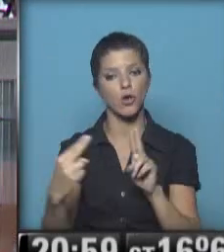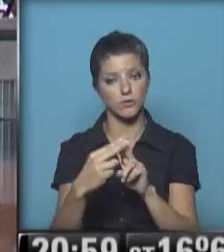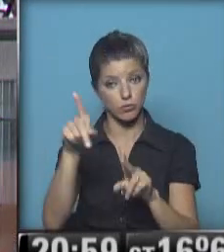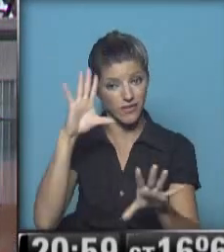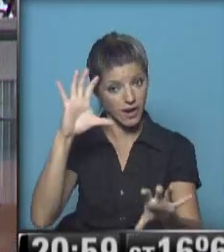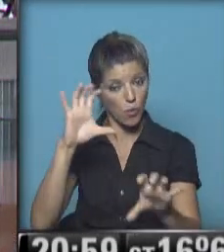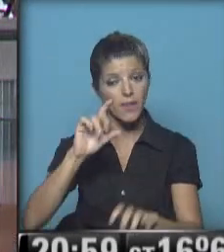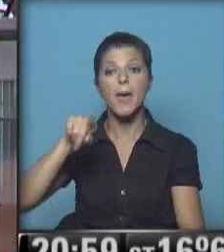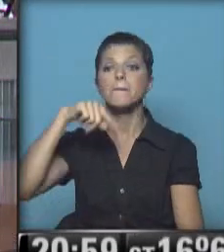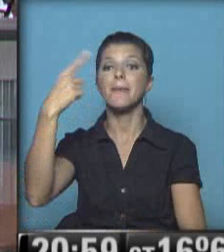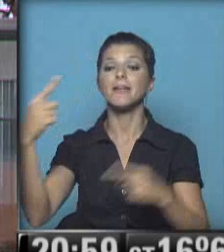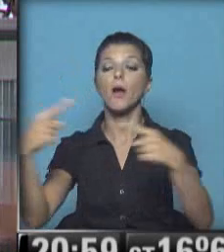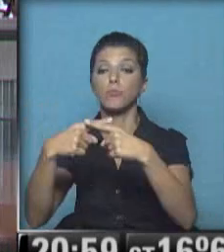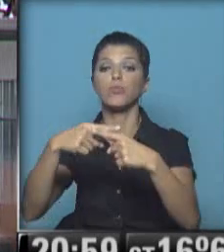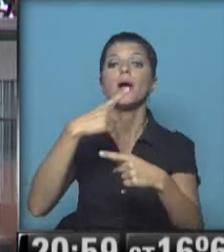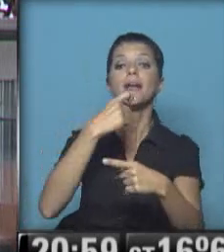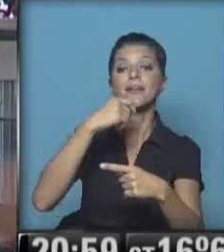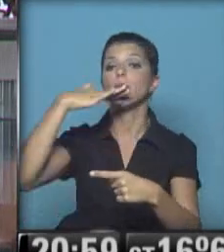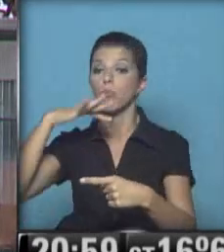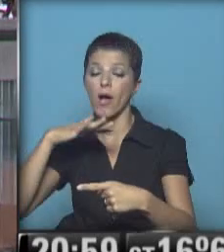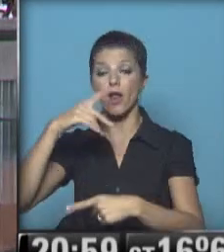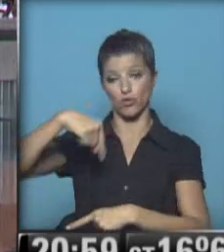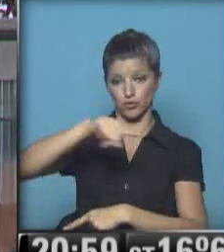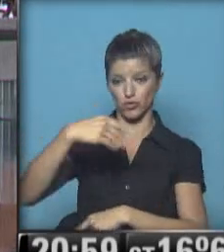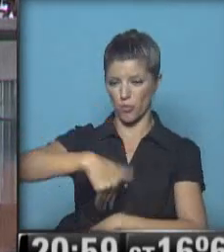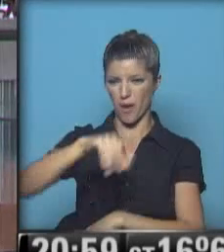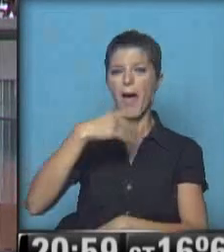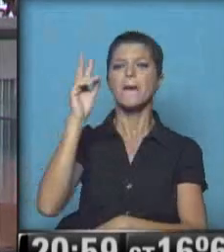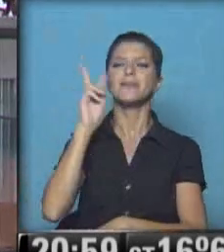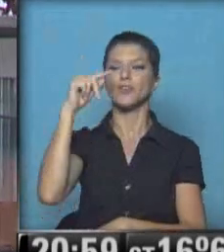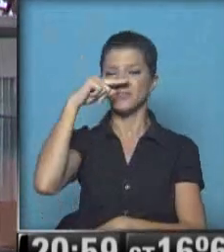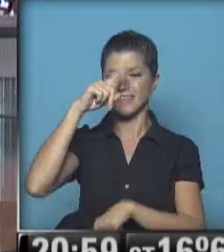recuerden, mañana juegan River y Boca, así que nosotros vamos a estar haciendo la edición central de Visión